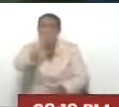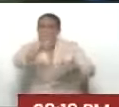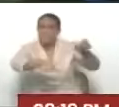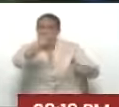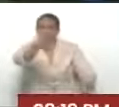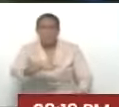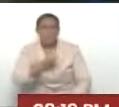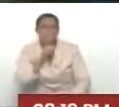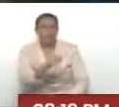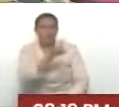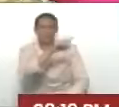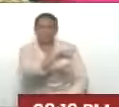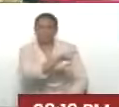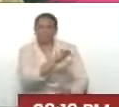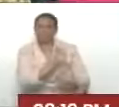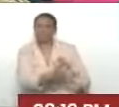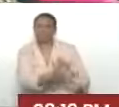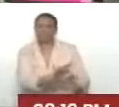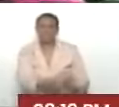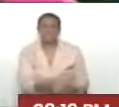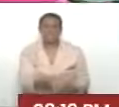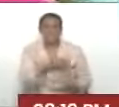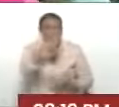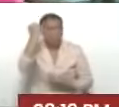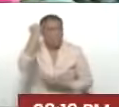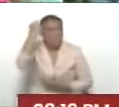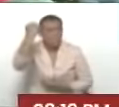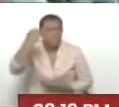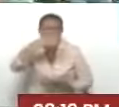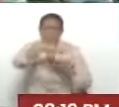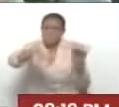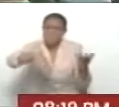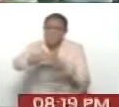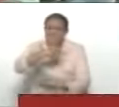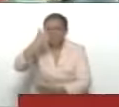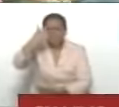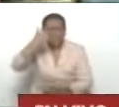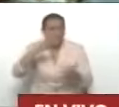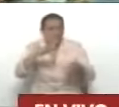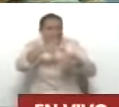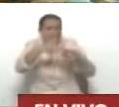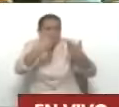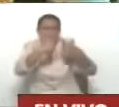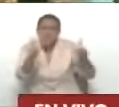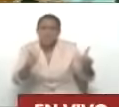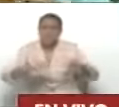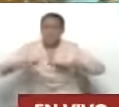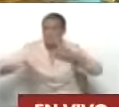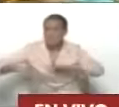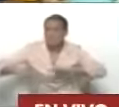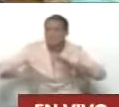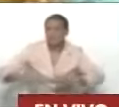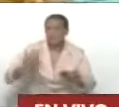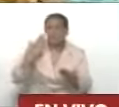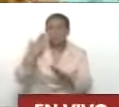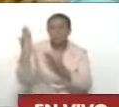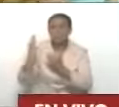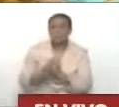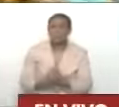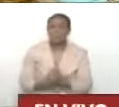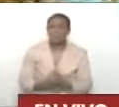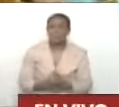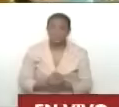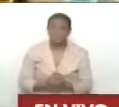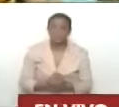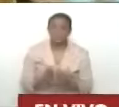toda malvada, de toda perversa. Nos libre de esos tambores, que suenen los tambores de San